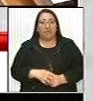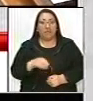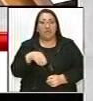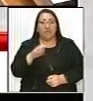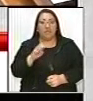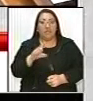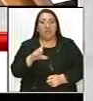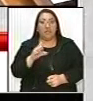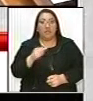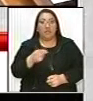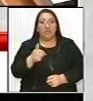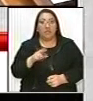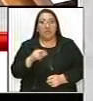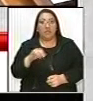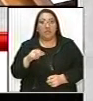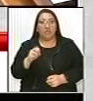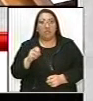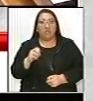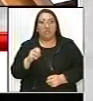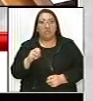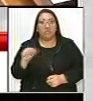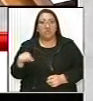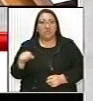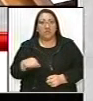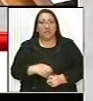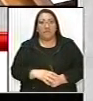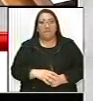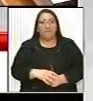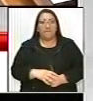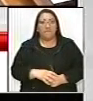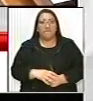Melgarejo Paucar. Melgarejo Paucar, sí.